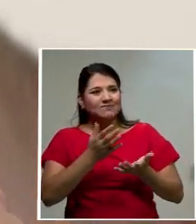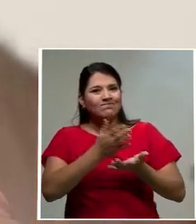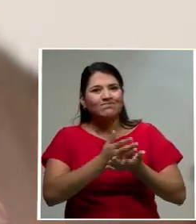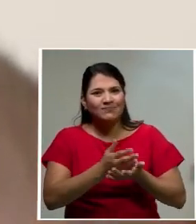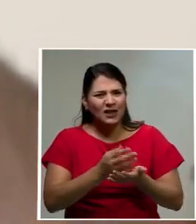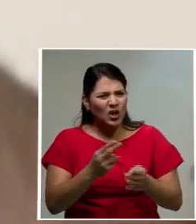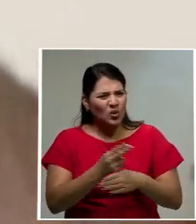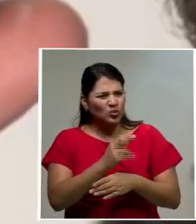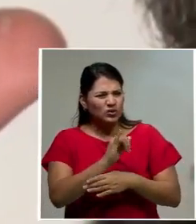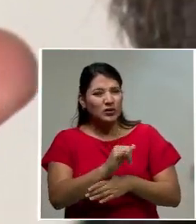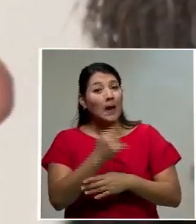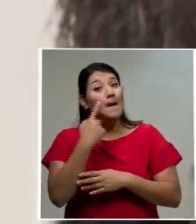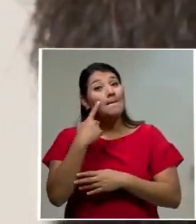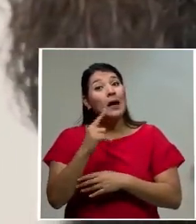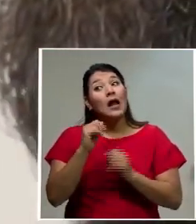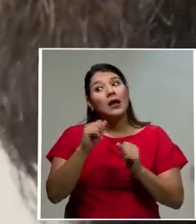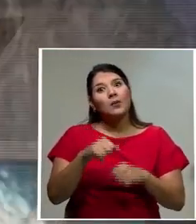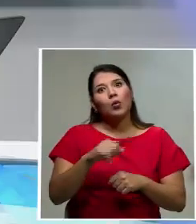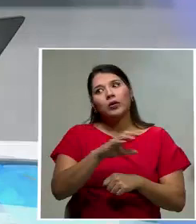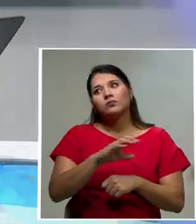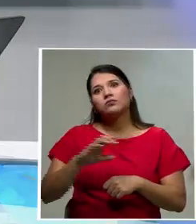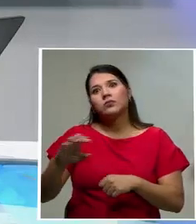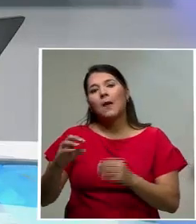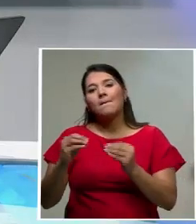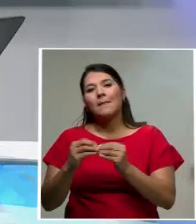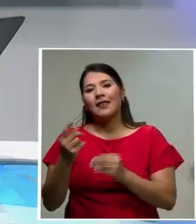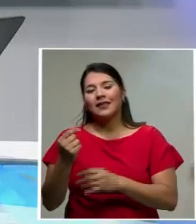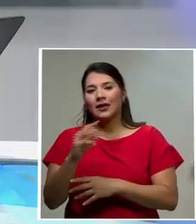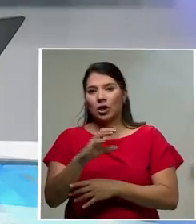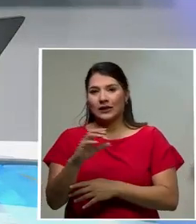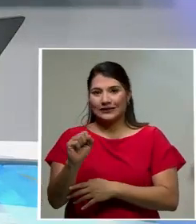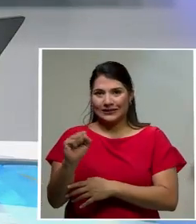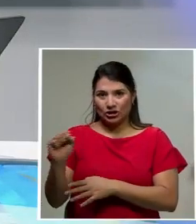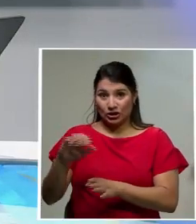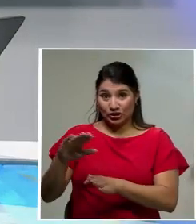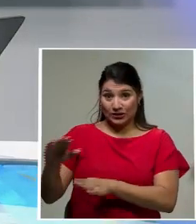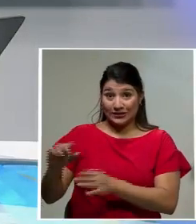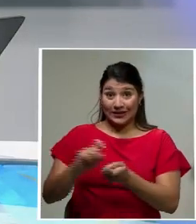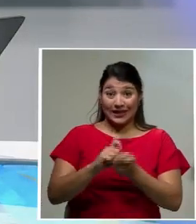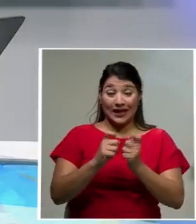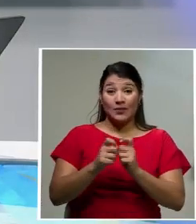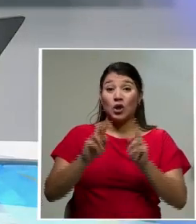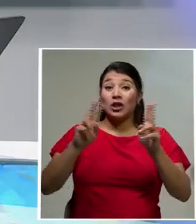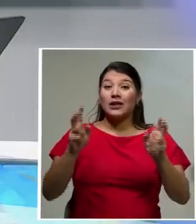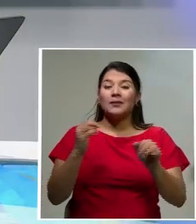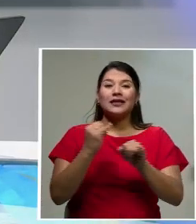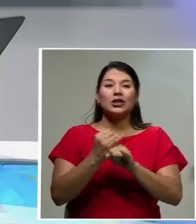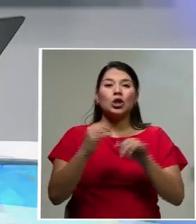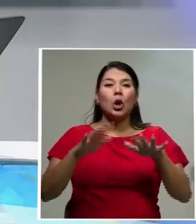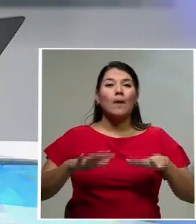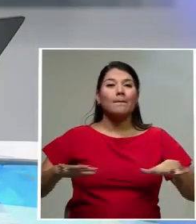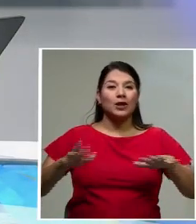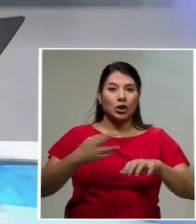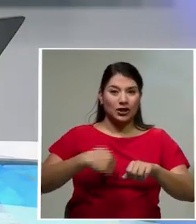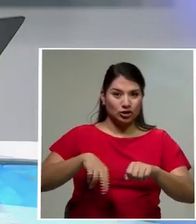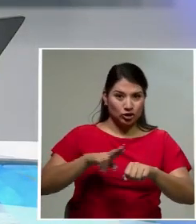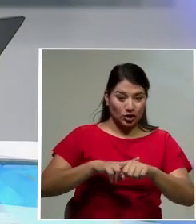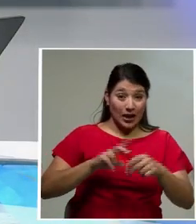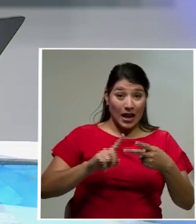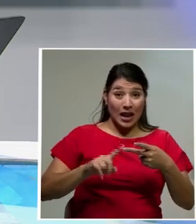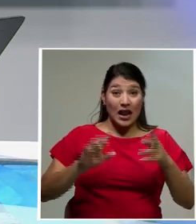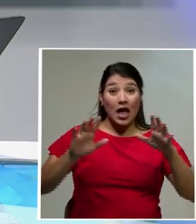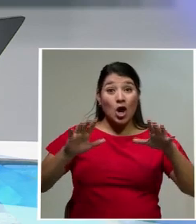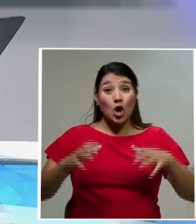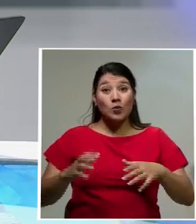Caja Costarricense del Seguro Social. Cambiamos de tema. El Instituto Meteorológico Nacional y la Comisión Nacional de